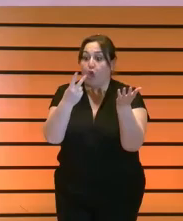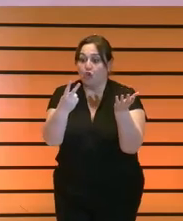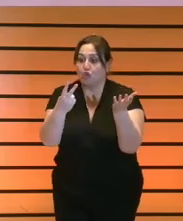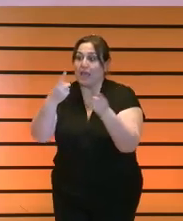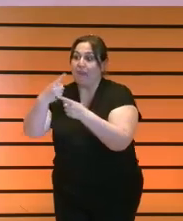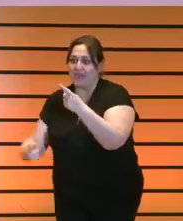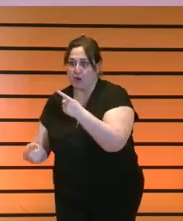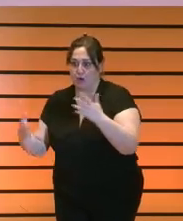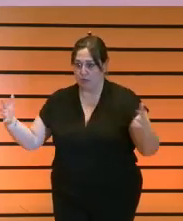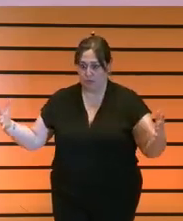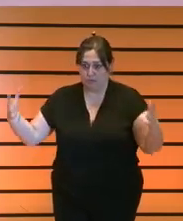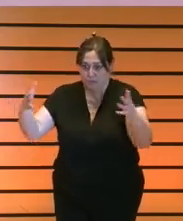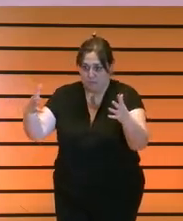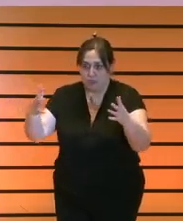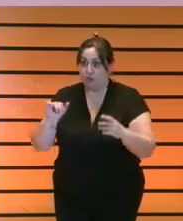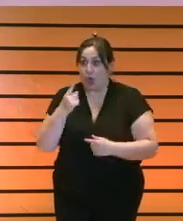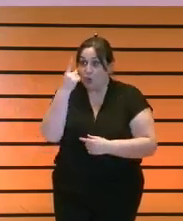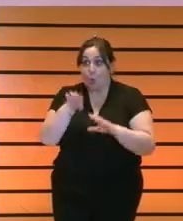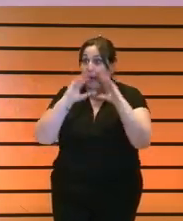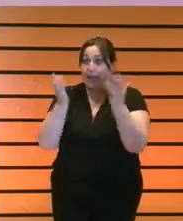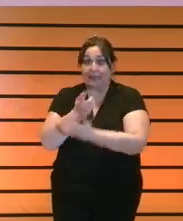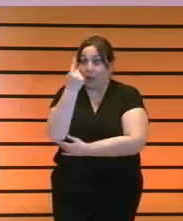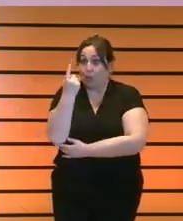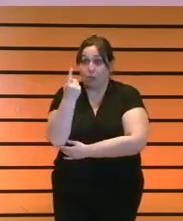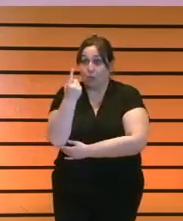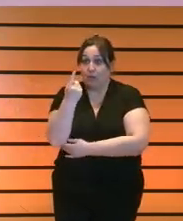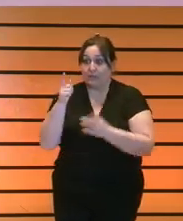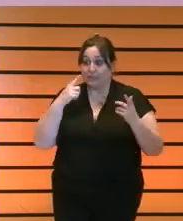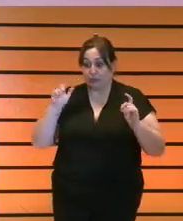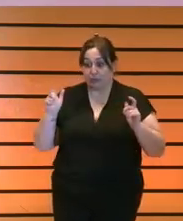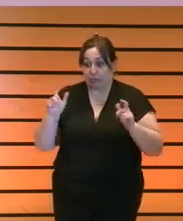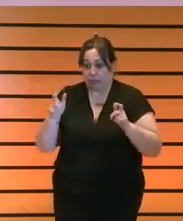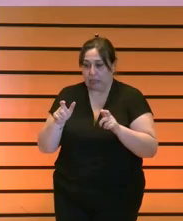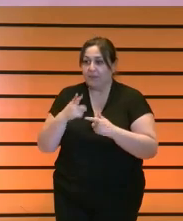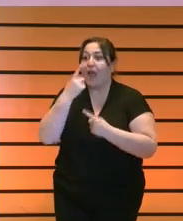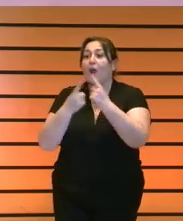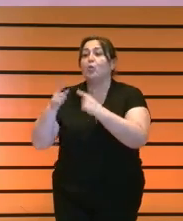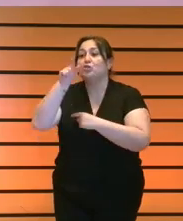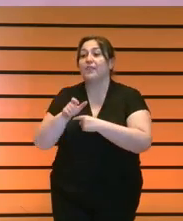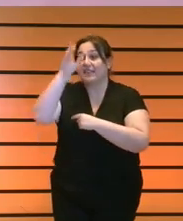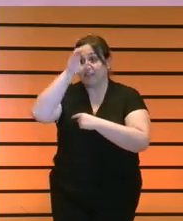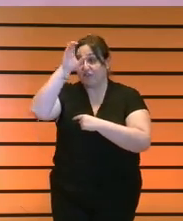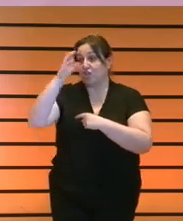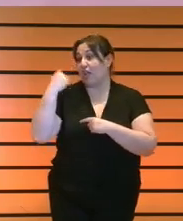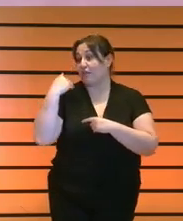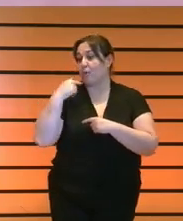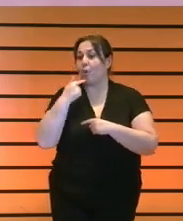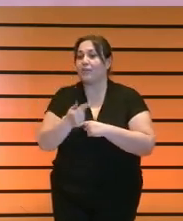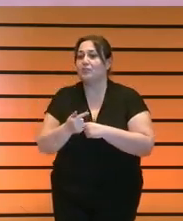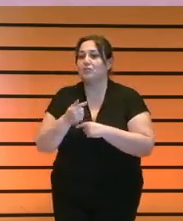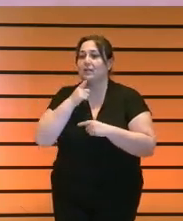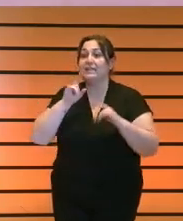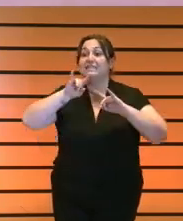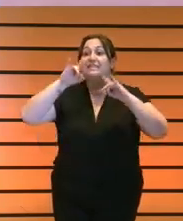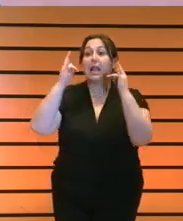uno y cada vez lo estamos acortando un poquito más o dejando un poquito más. Ya hay científicos que hace pocos días han dicho que la